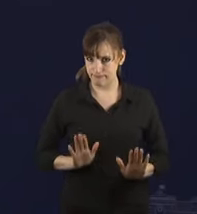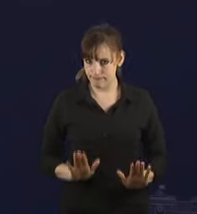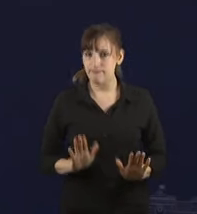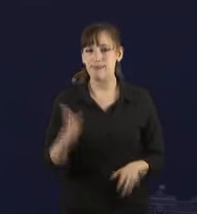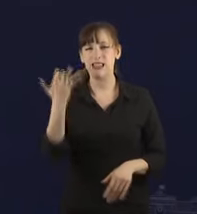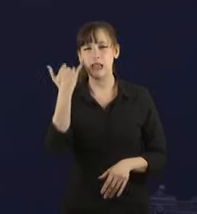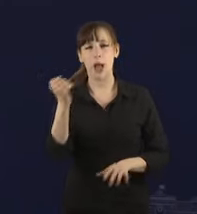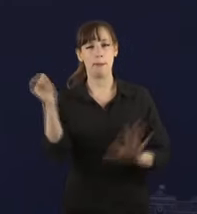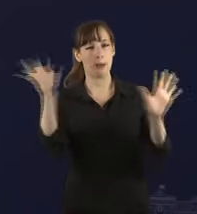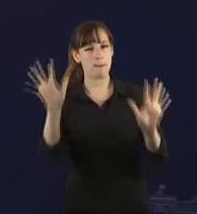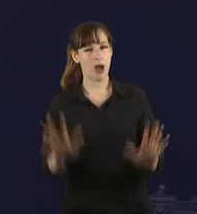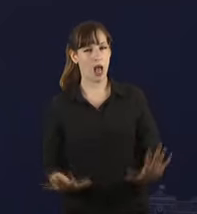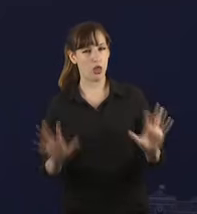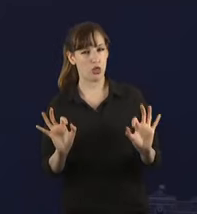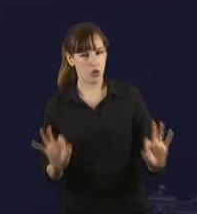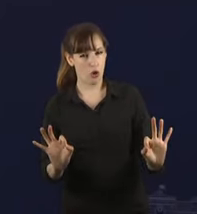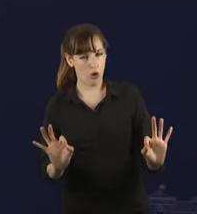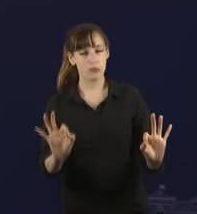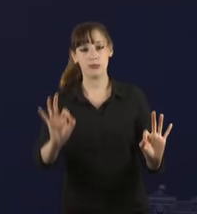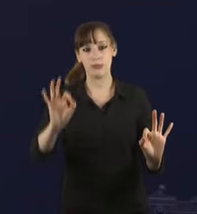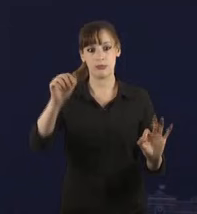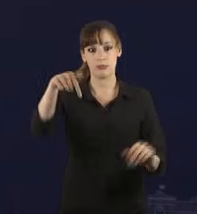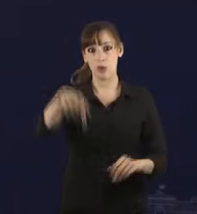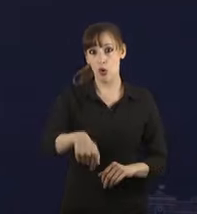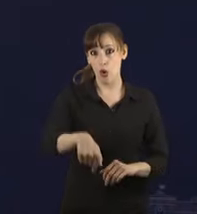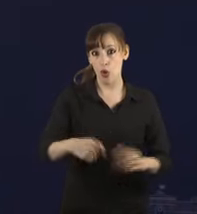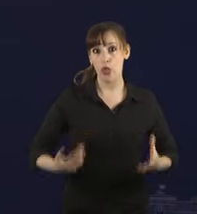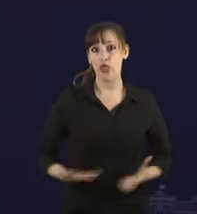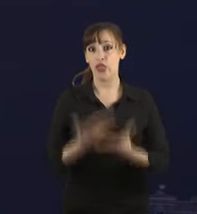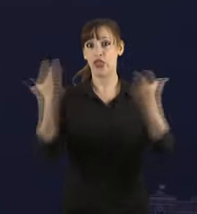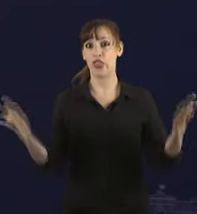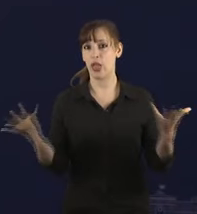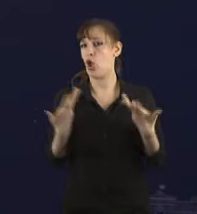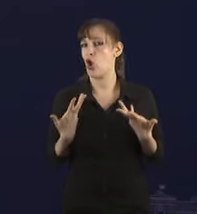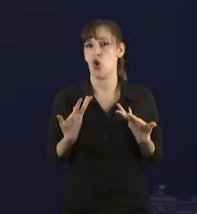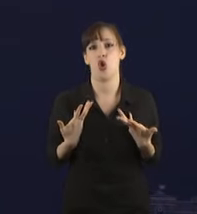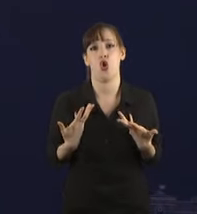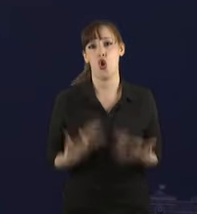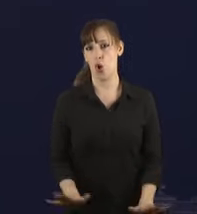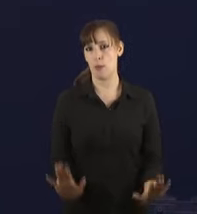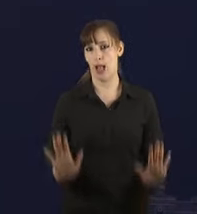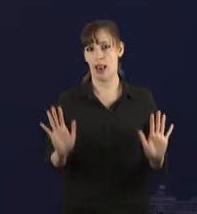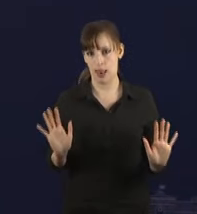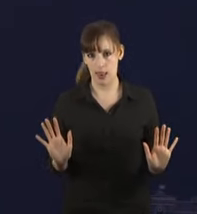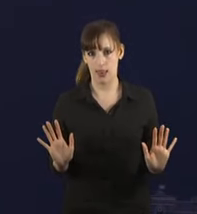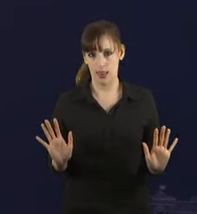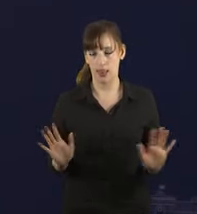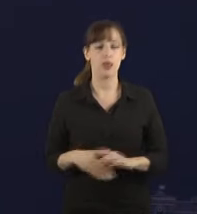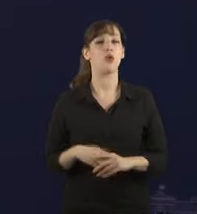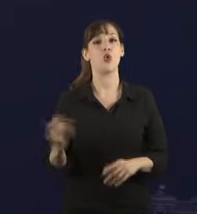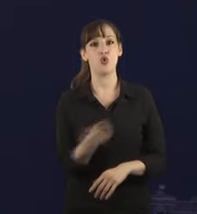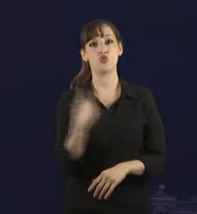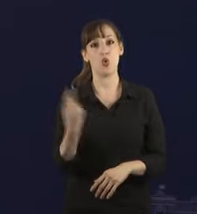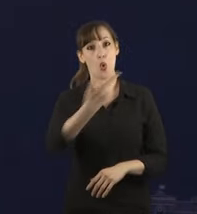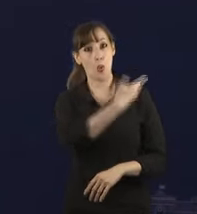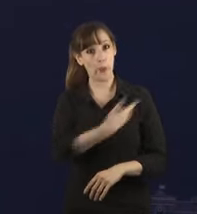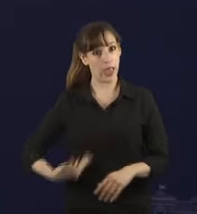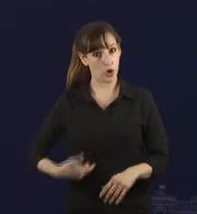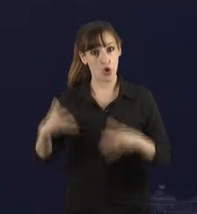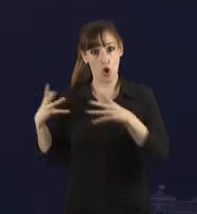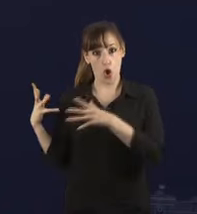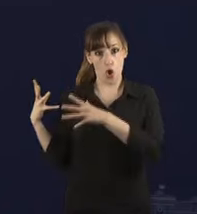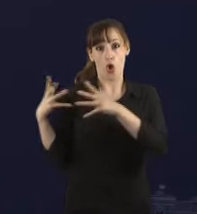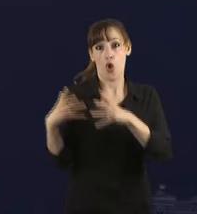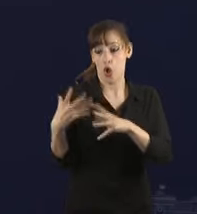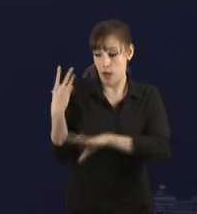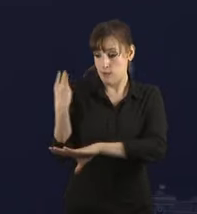sea un día un día normal este gobierno viene trabajando eh